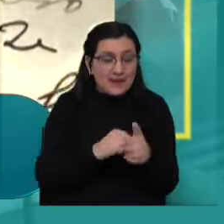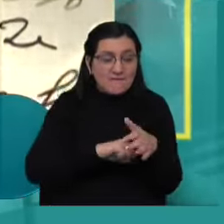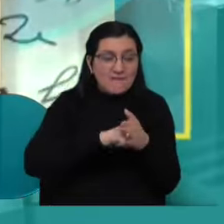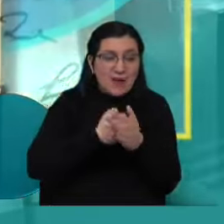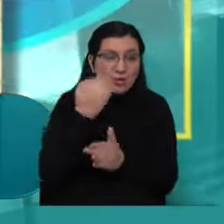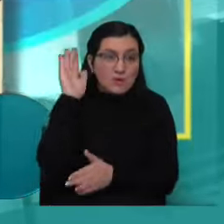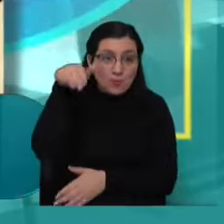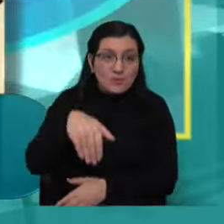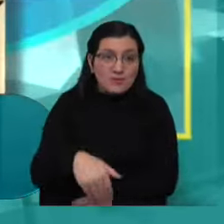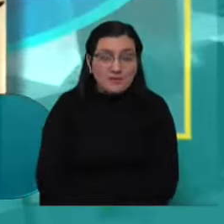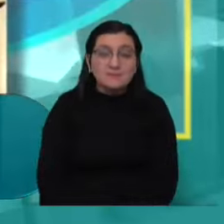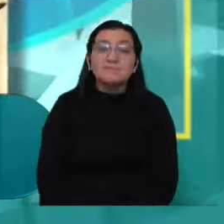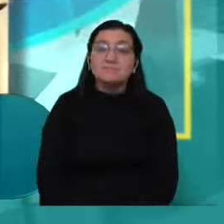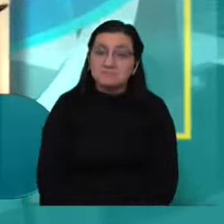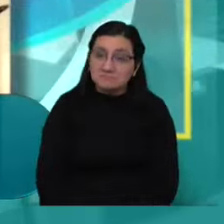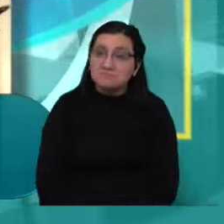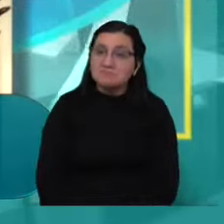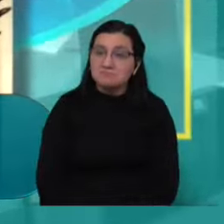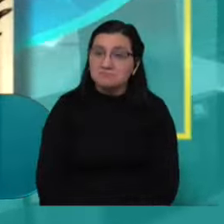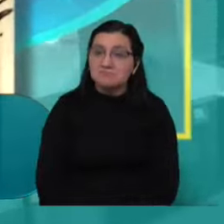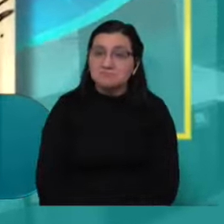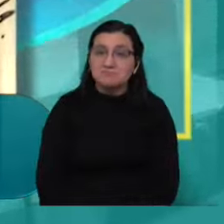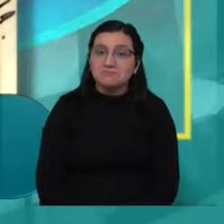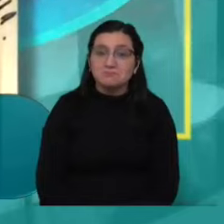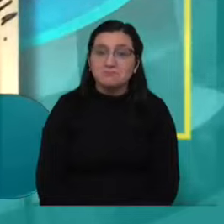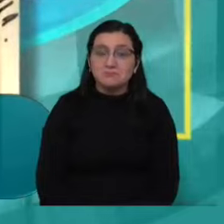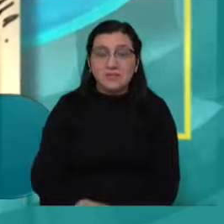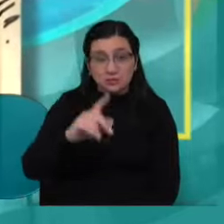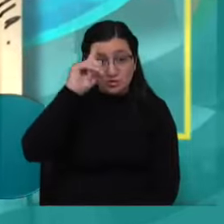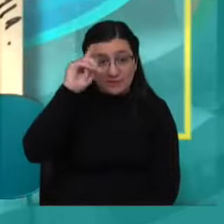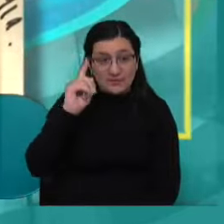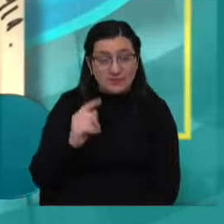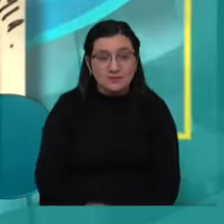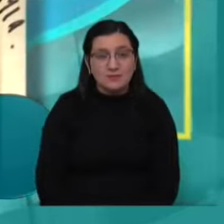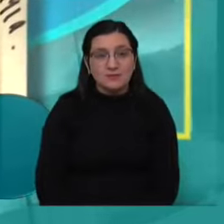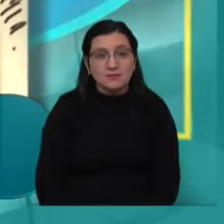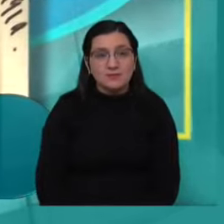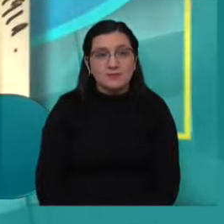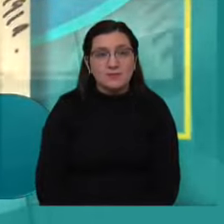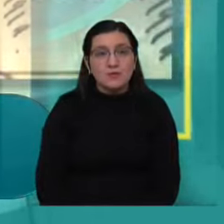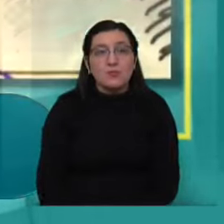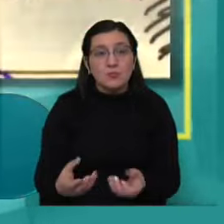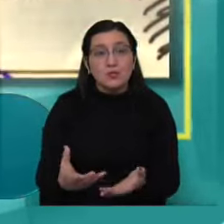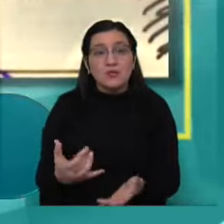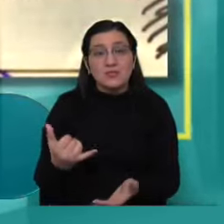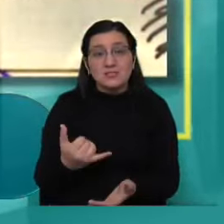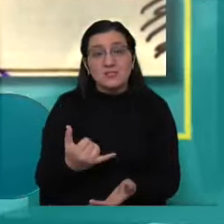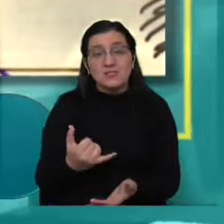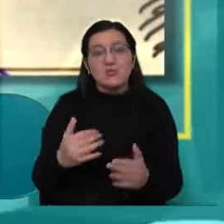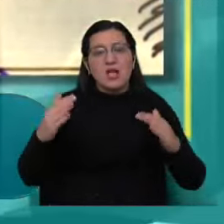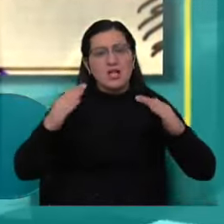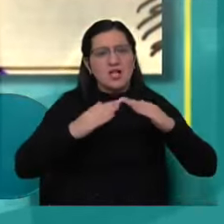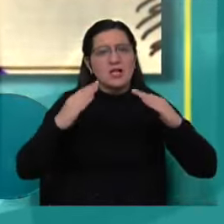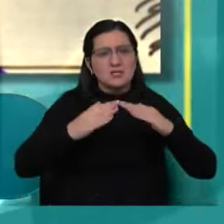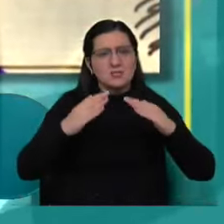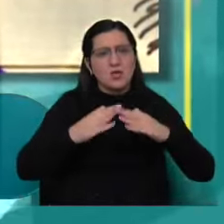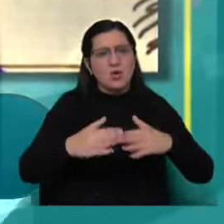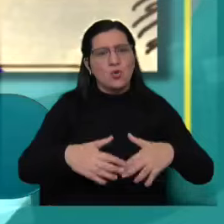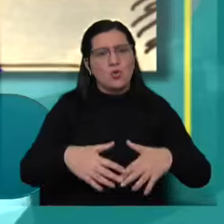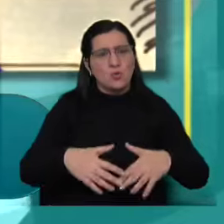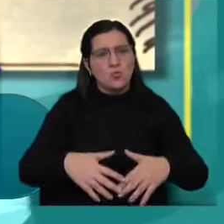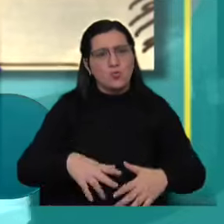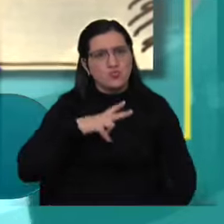Ah mira ahí nunca habado Está ahí solita en la rambla porque ella Claro tenía como esta gran casa que le ha costado una gía O